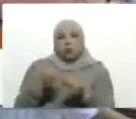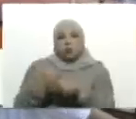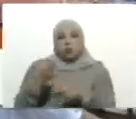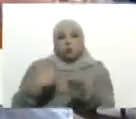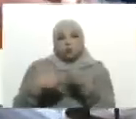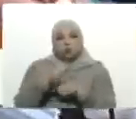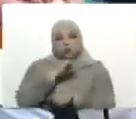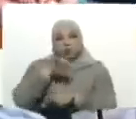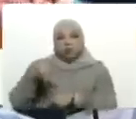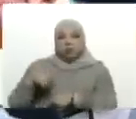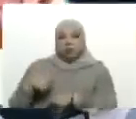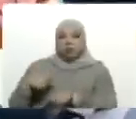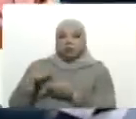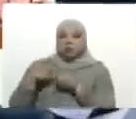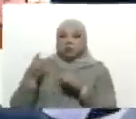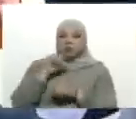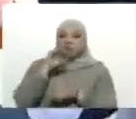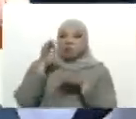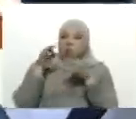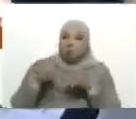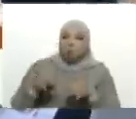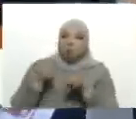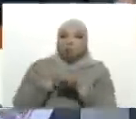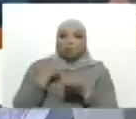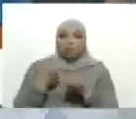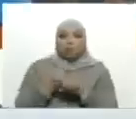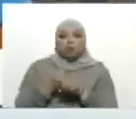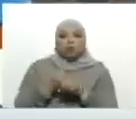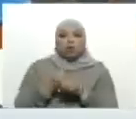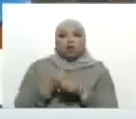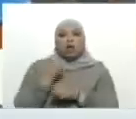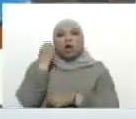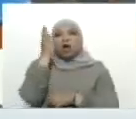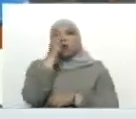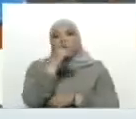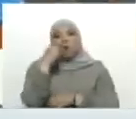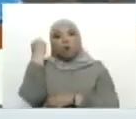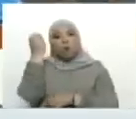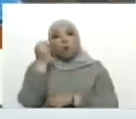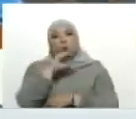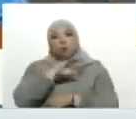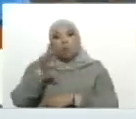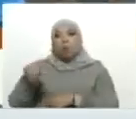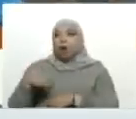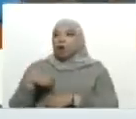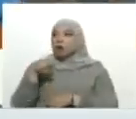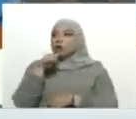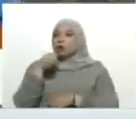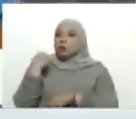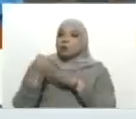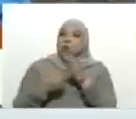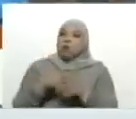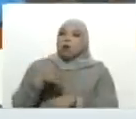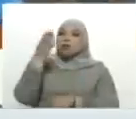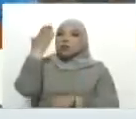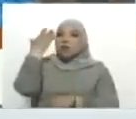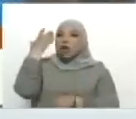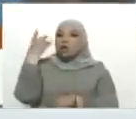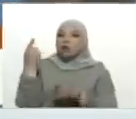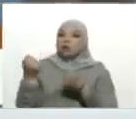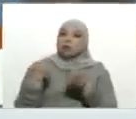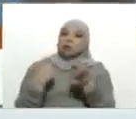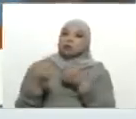y una globalización bastante inconsecuente incoherente porque los que algo saben de